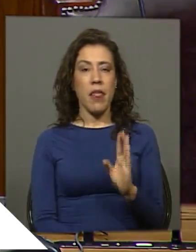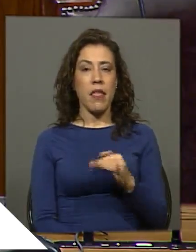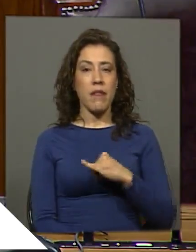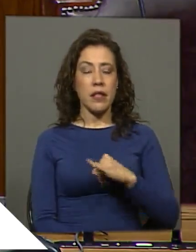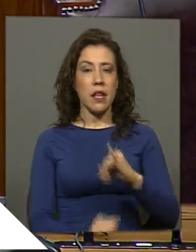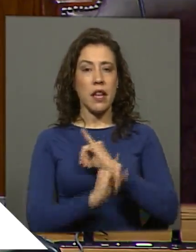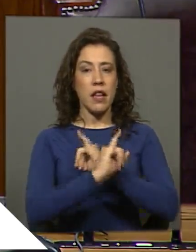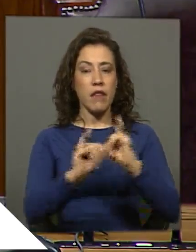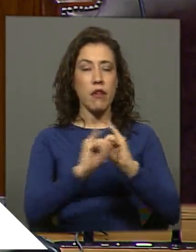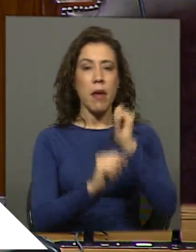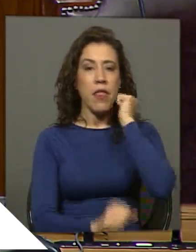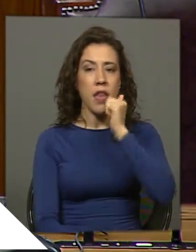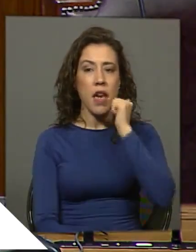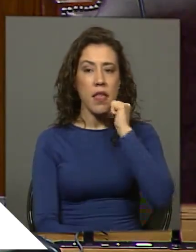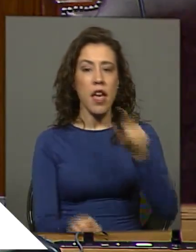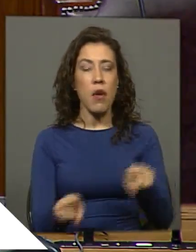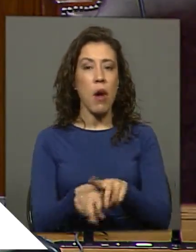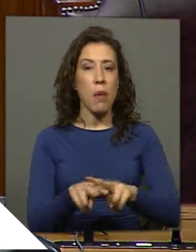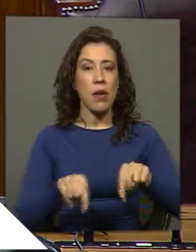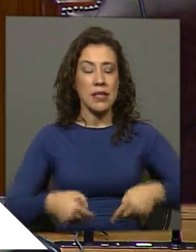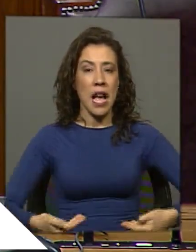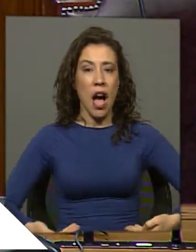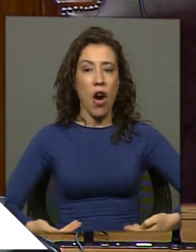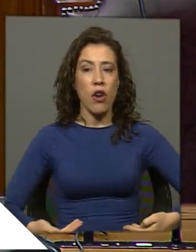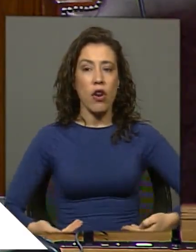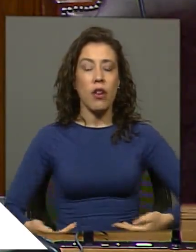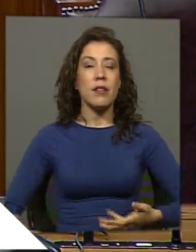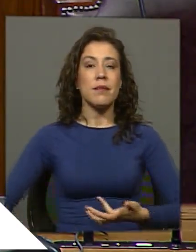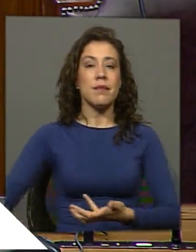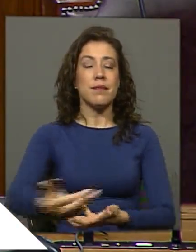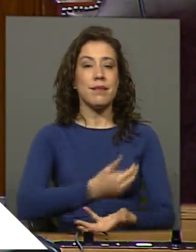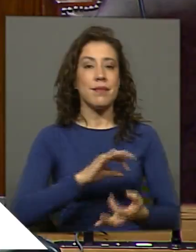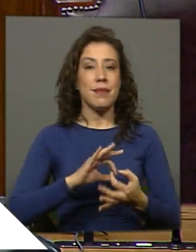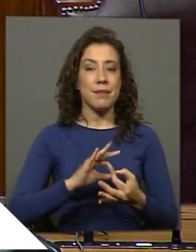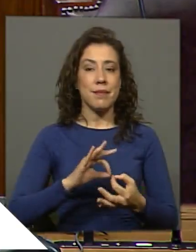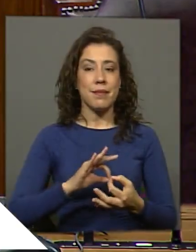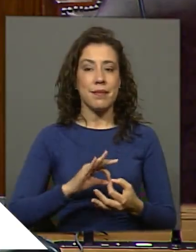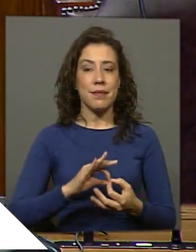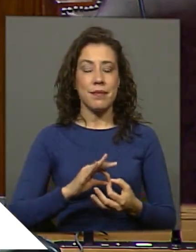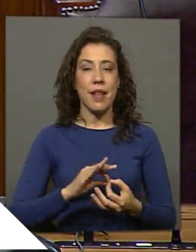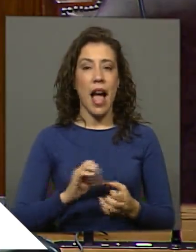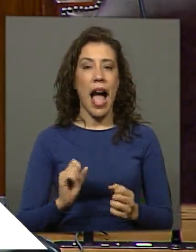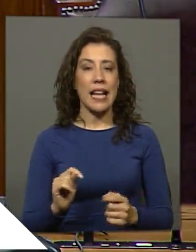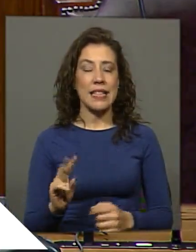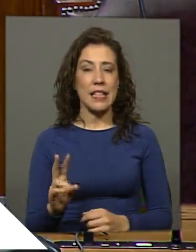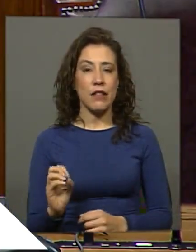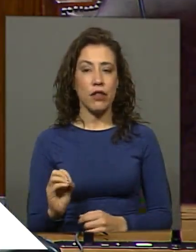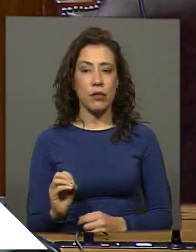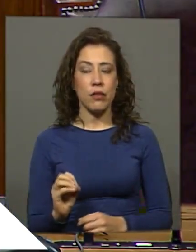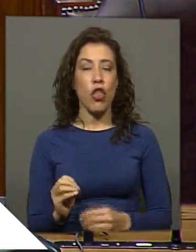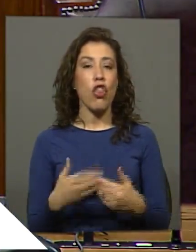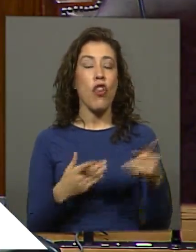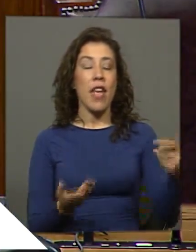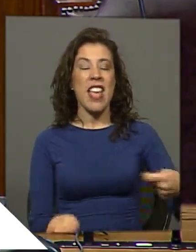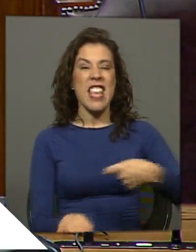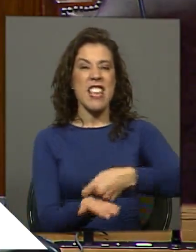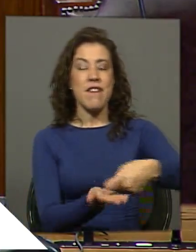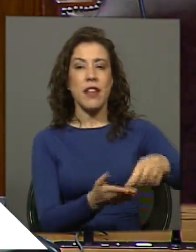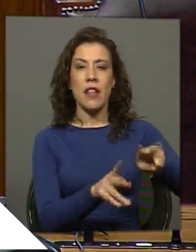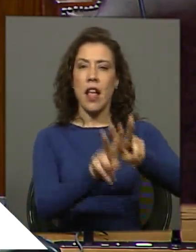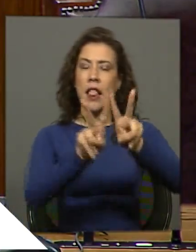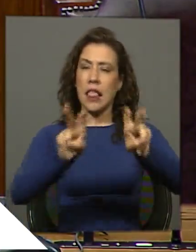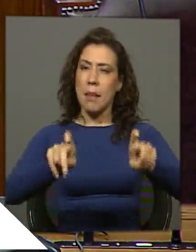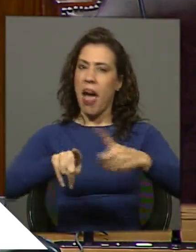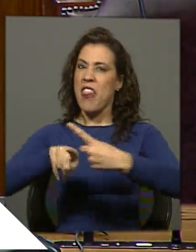seguir reportando diariamente como lo hacen hoy día el retorno de los activos en los cuales invierten es un tema